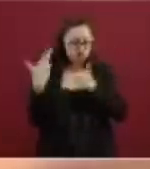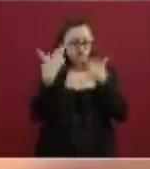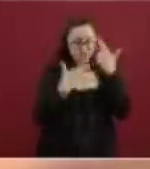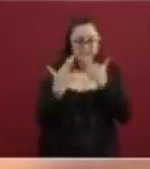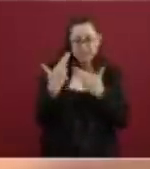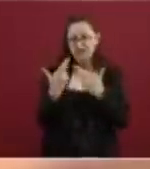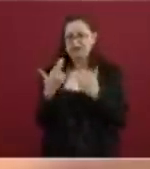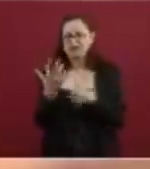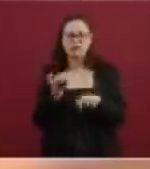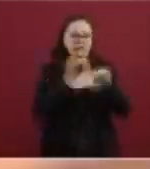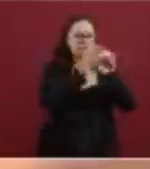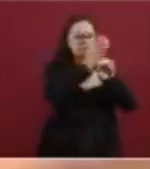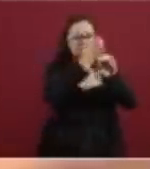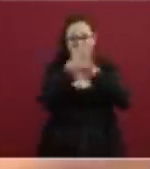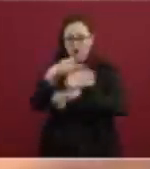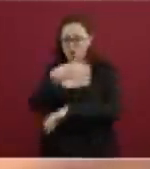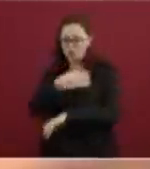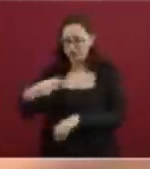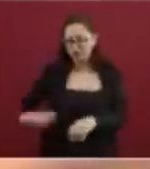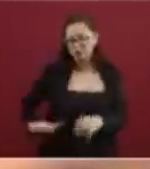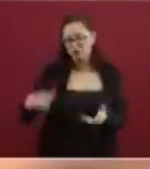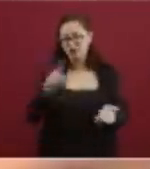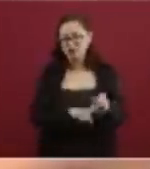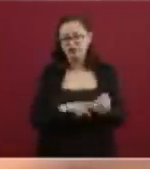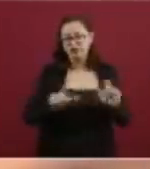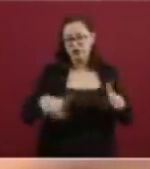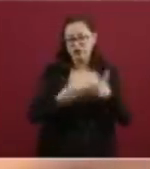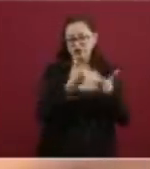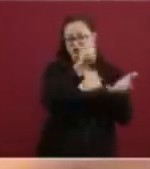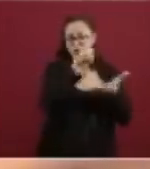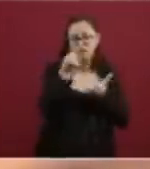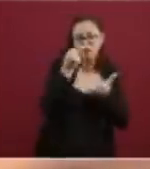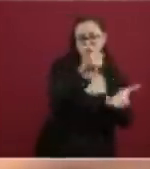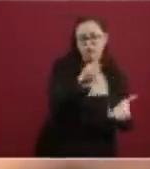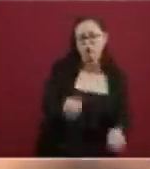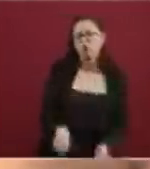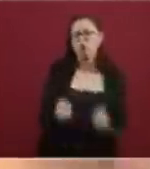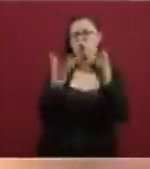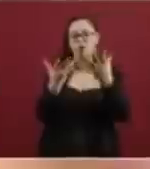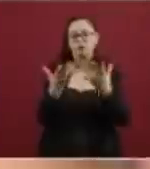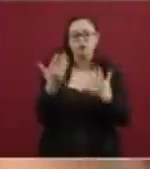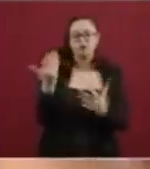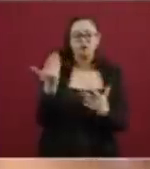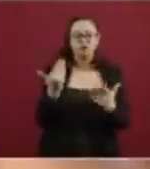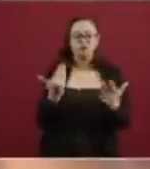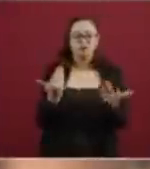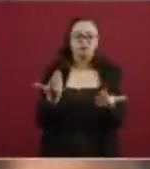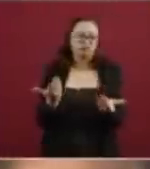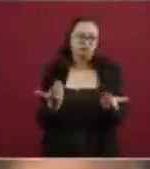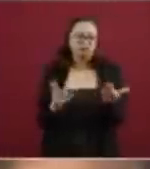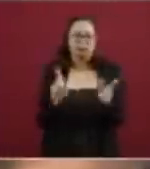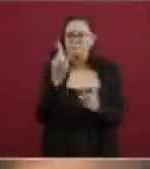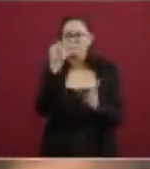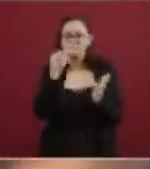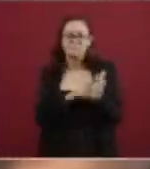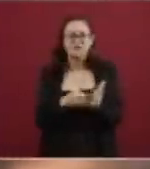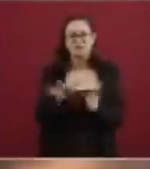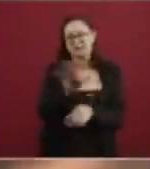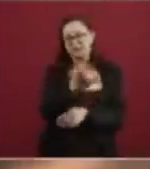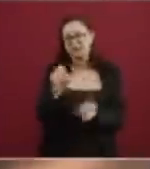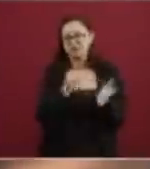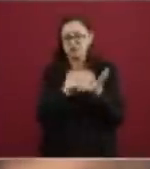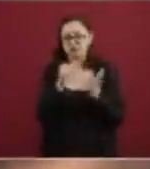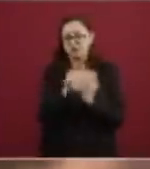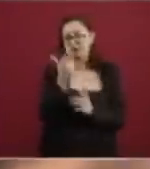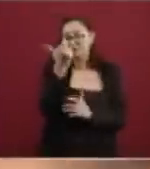estados, los municipios y las obras que reportaron, hay al menos una diferencia de 1.500 millones de